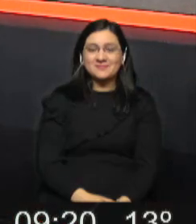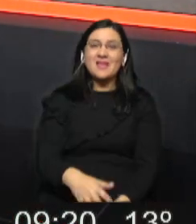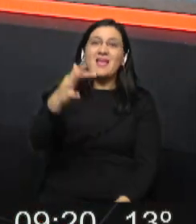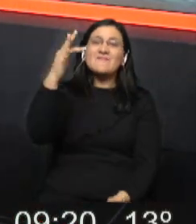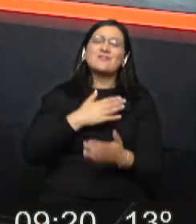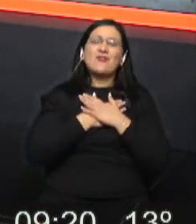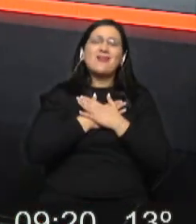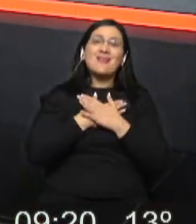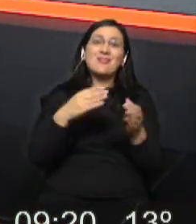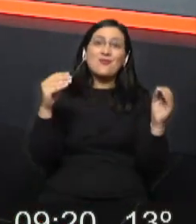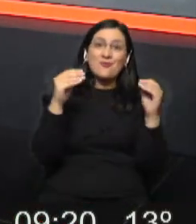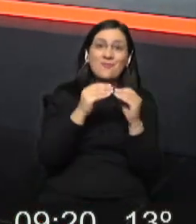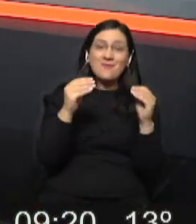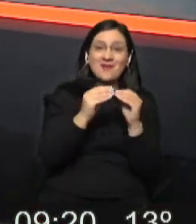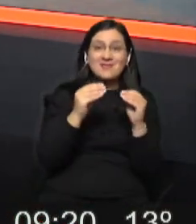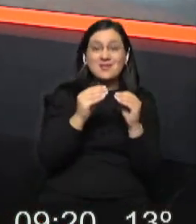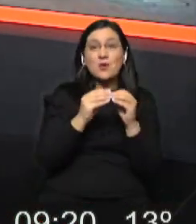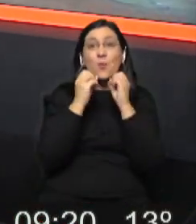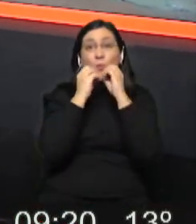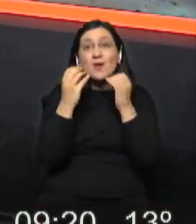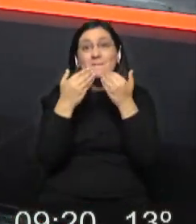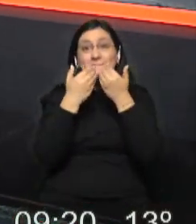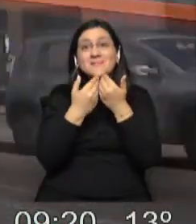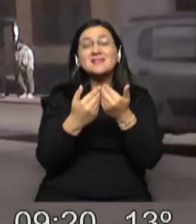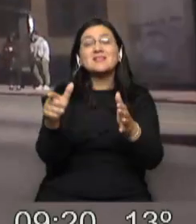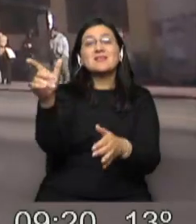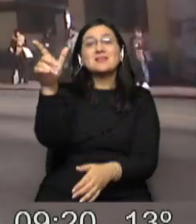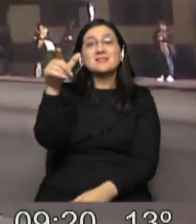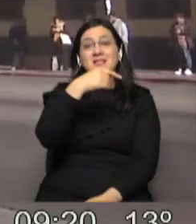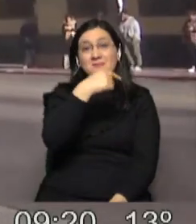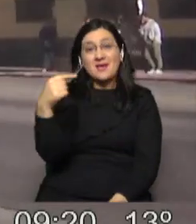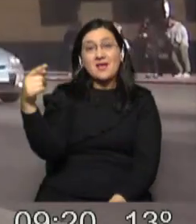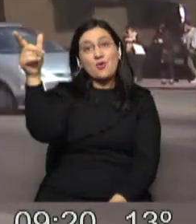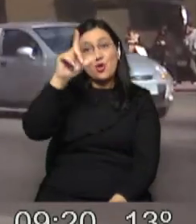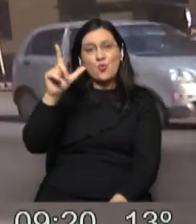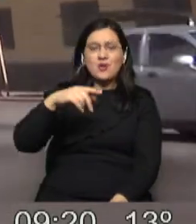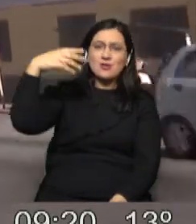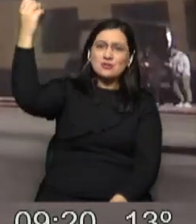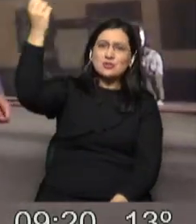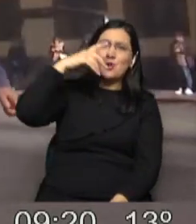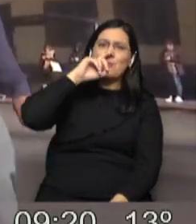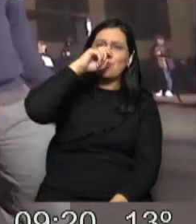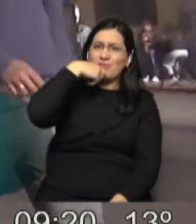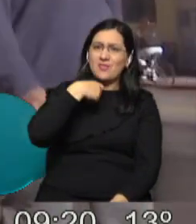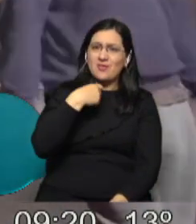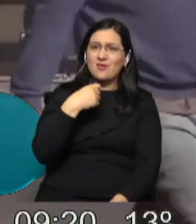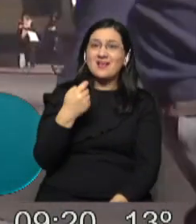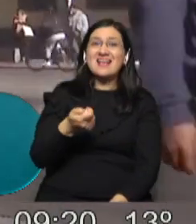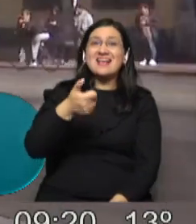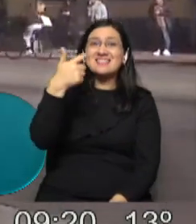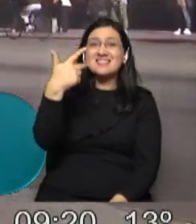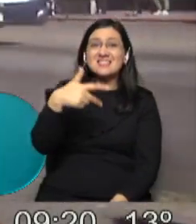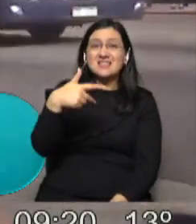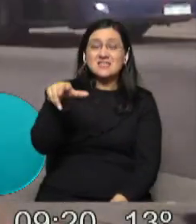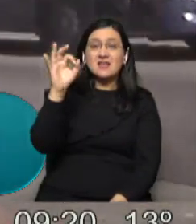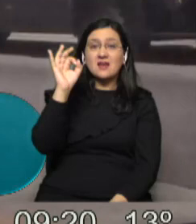Carlito querido, compañera, buen día, buen inicio de semana, buen lunes. Lunes soleado en Montevideo, Fito, casi 13 grados la